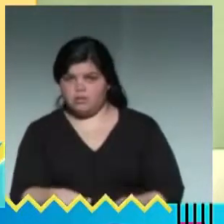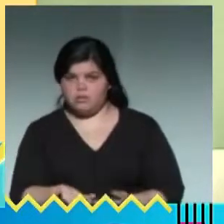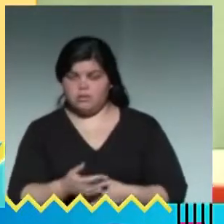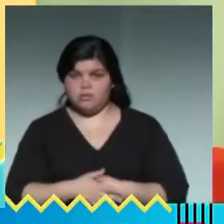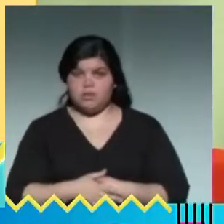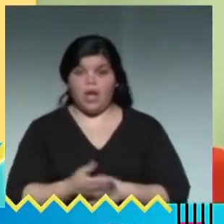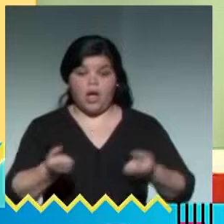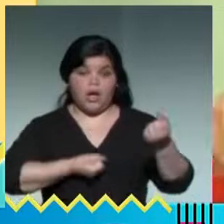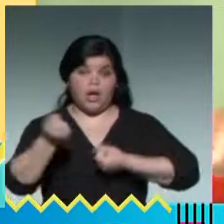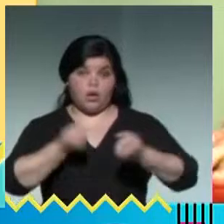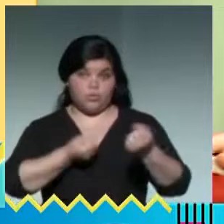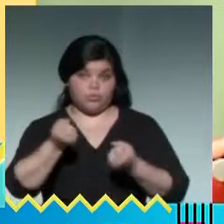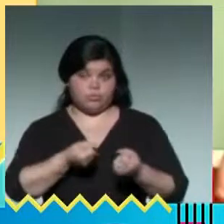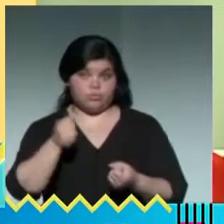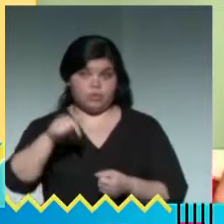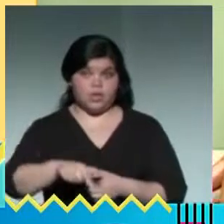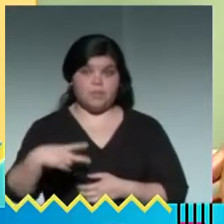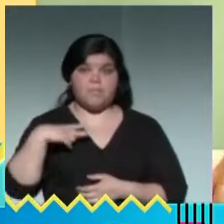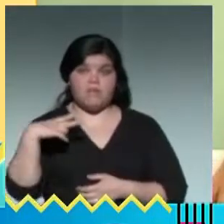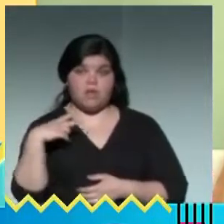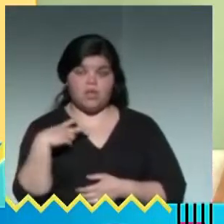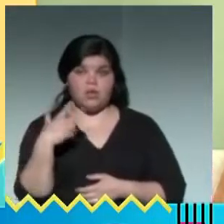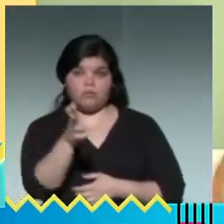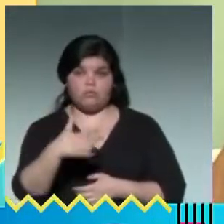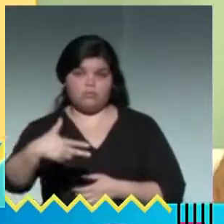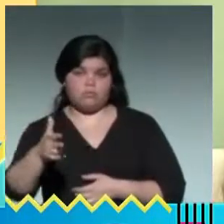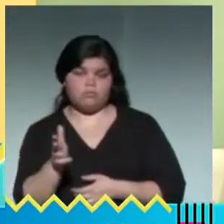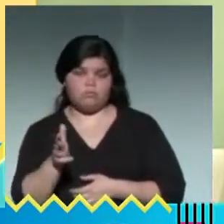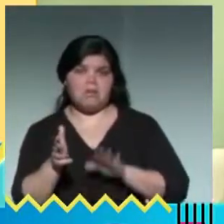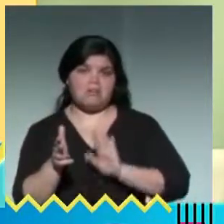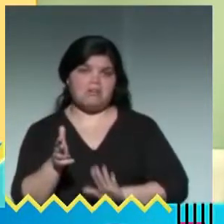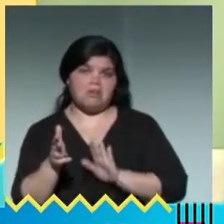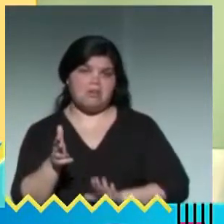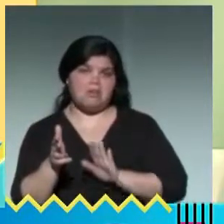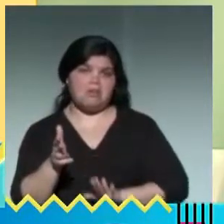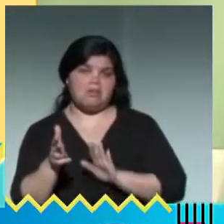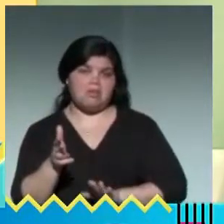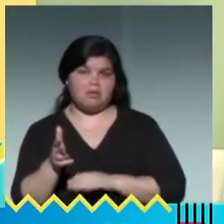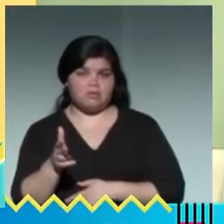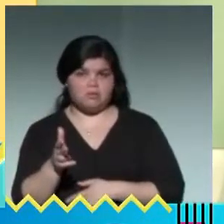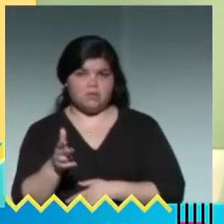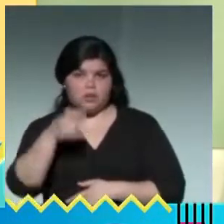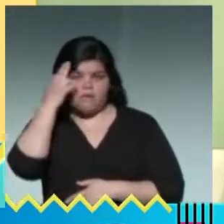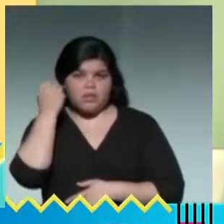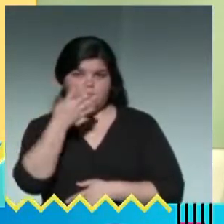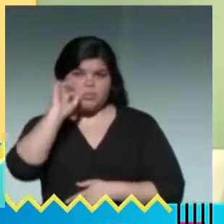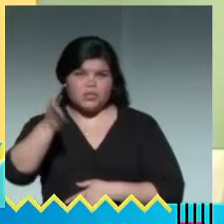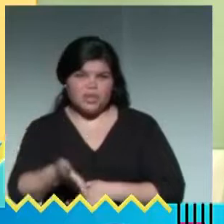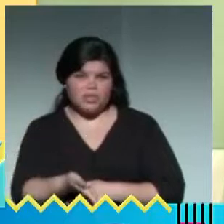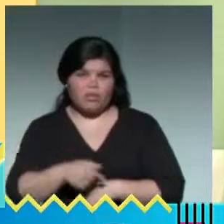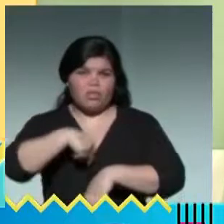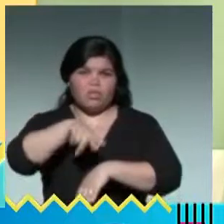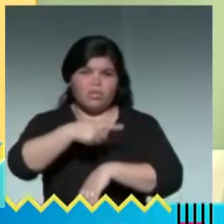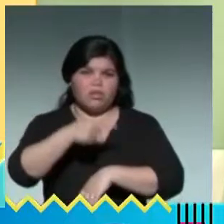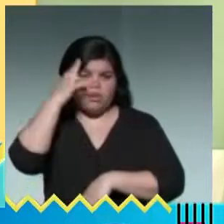El auto particular pasa el 94% del tiempo estacionado. Y ese auto está estacionado en el centro ocupando un lugar. Cuando en realidad lo que nosotros queremos es, si tenemos